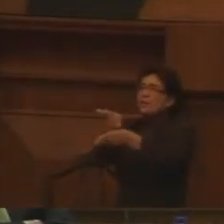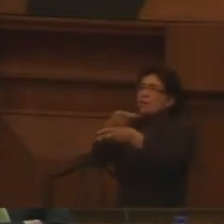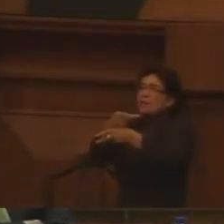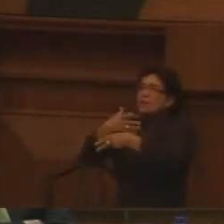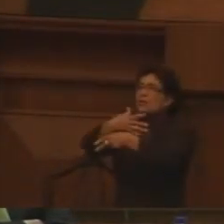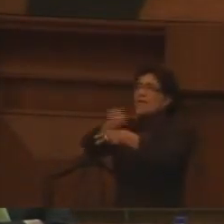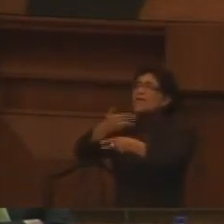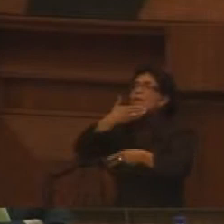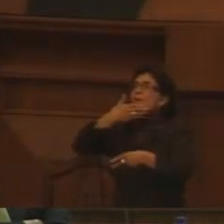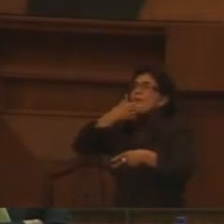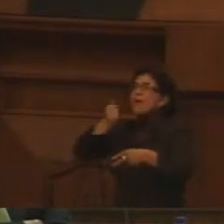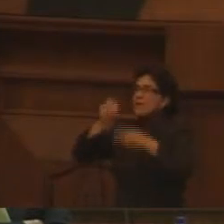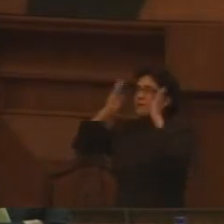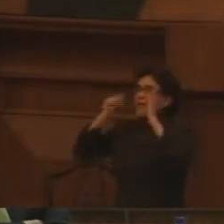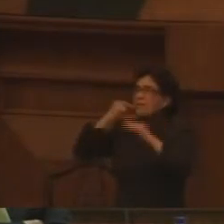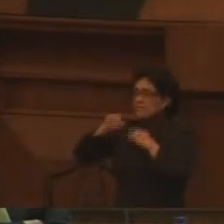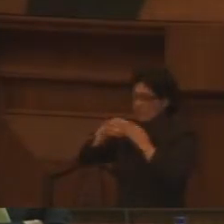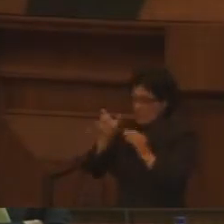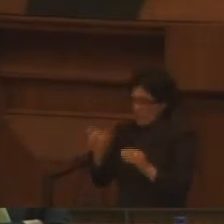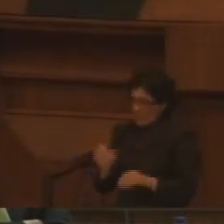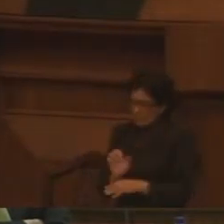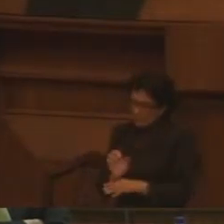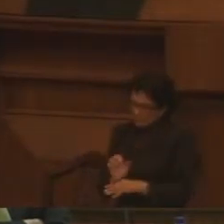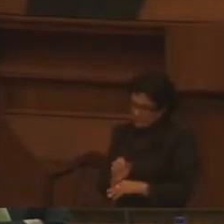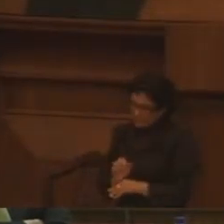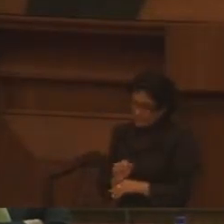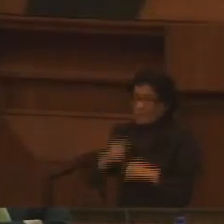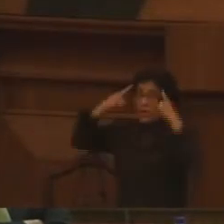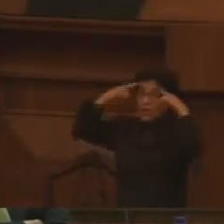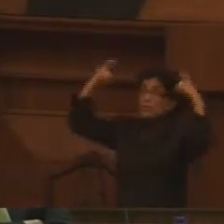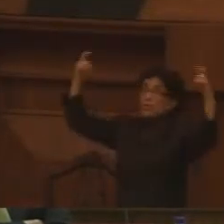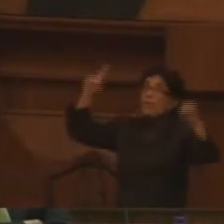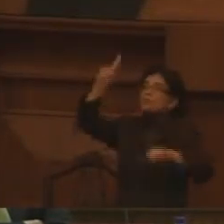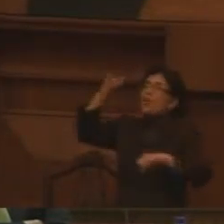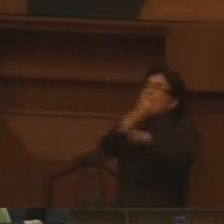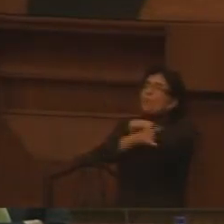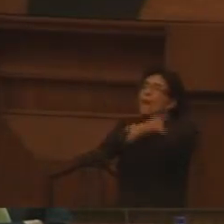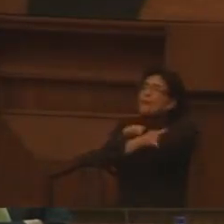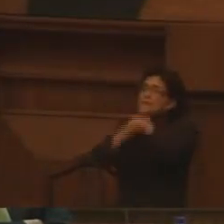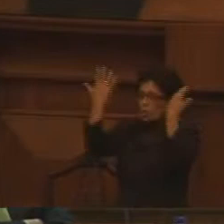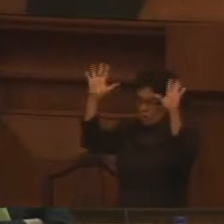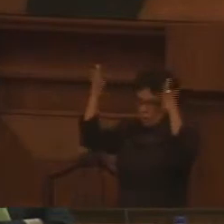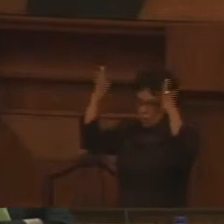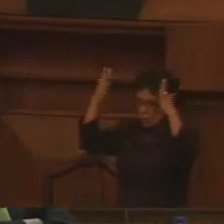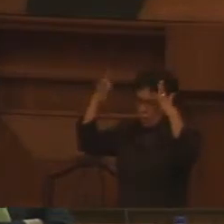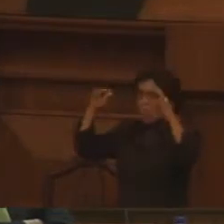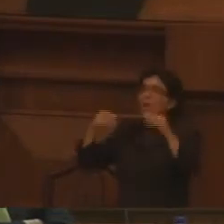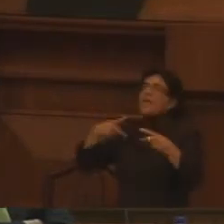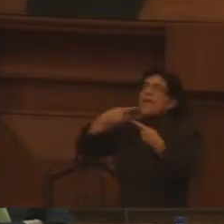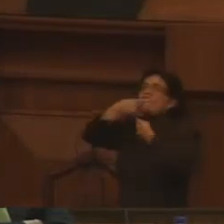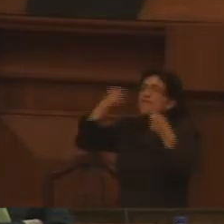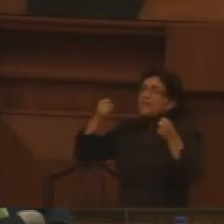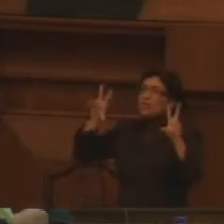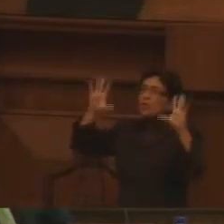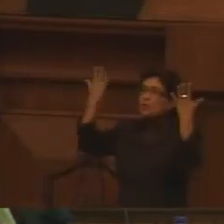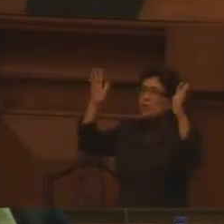aquí. Y cada uno de nosotros asumimos la responsabilidad que tenemos con el país y que se